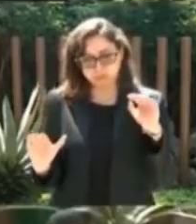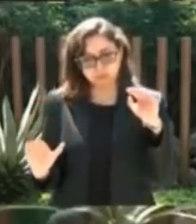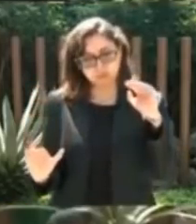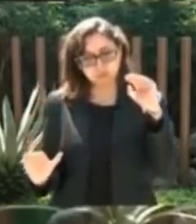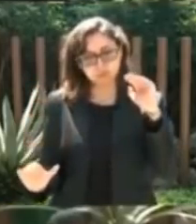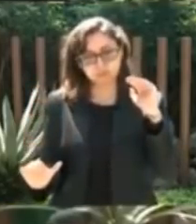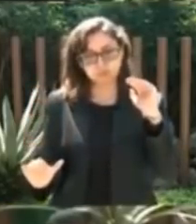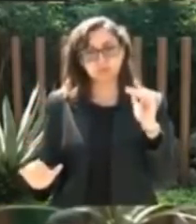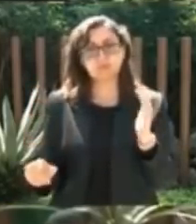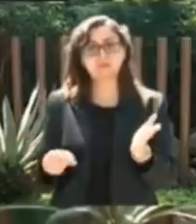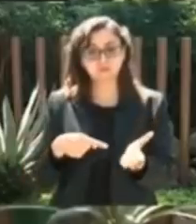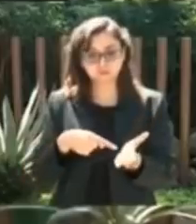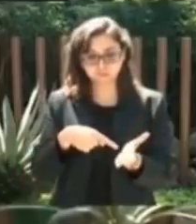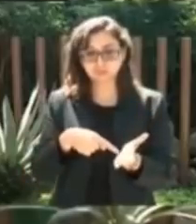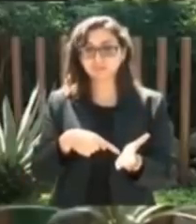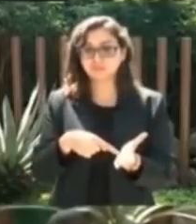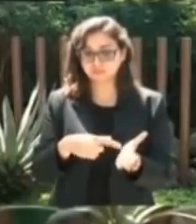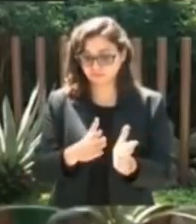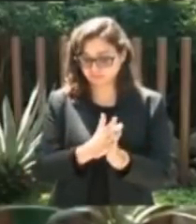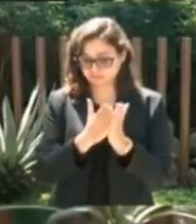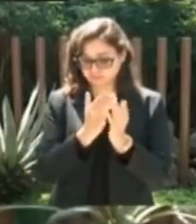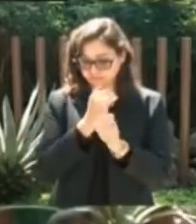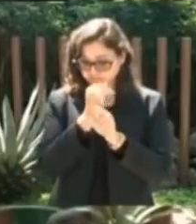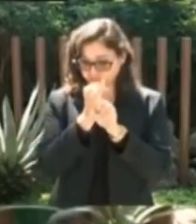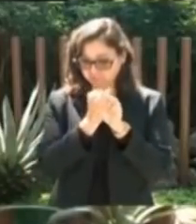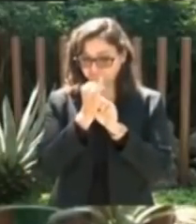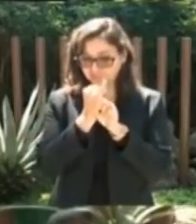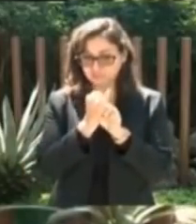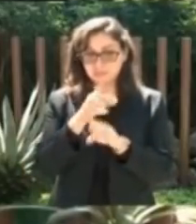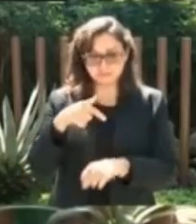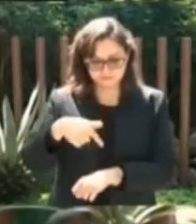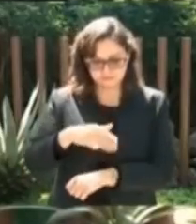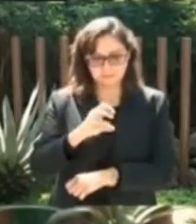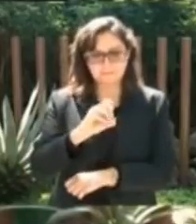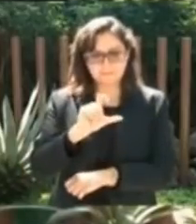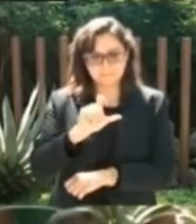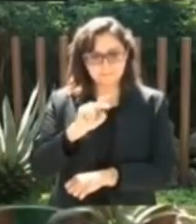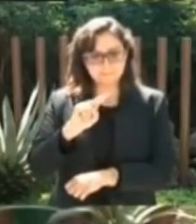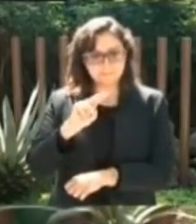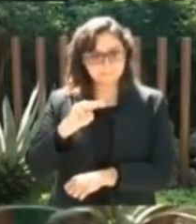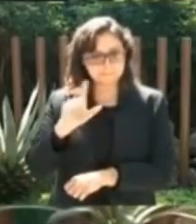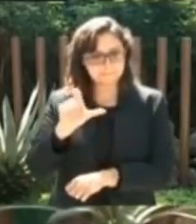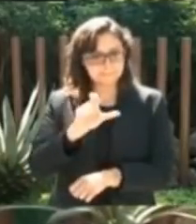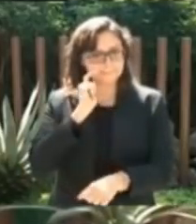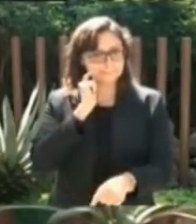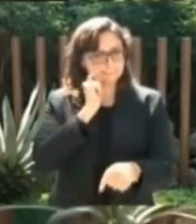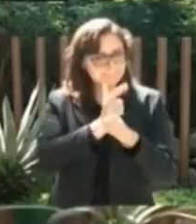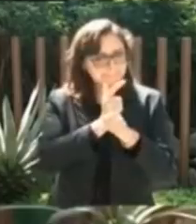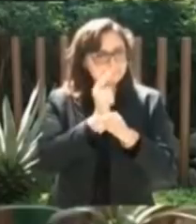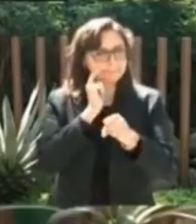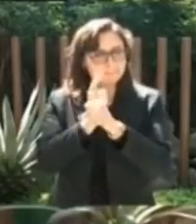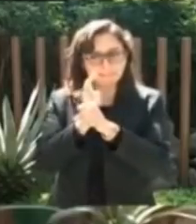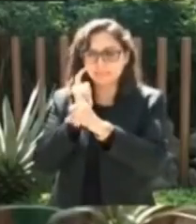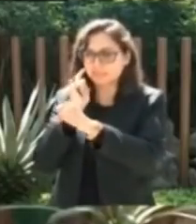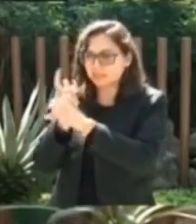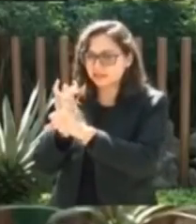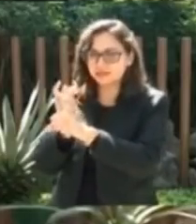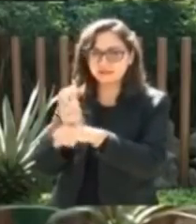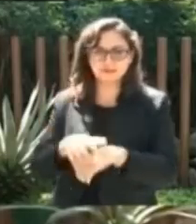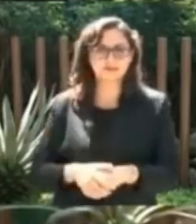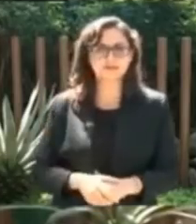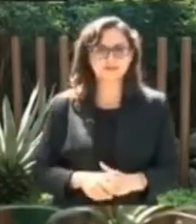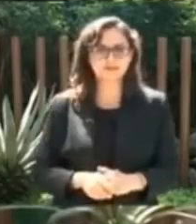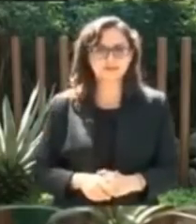se advierte en ese estudio hecho aquí en el Colegio de México. Si